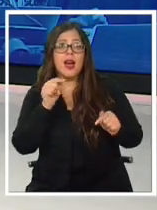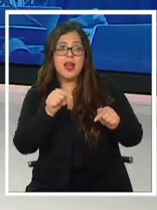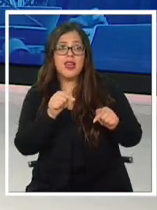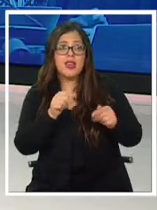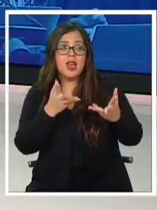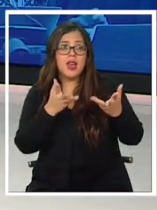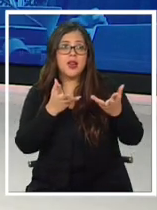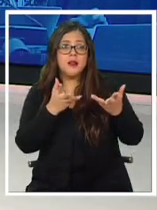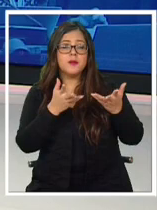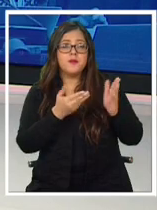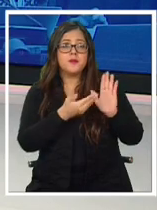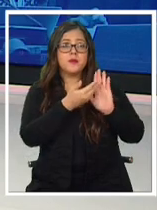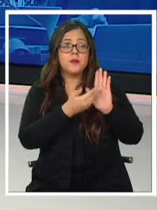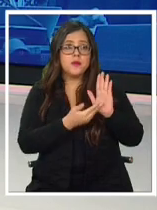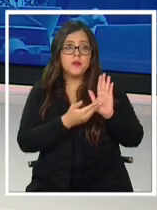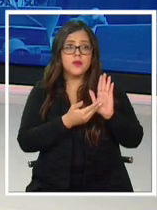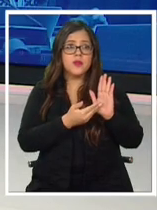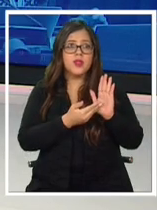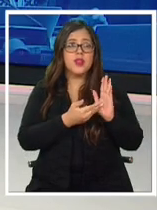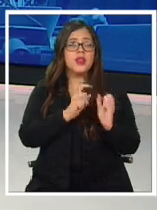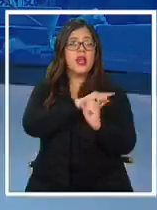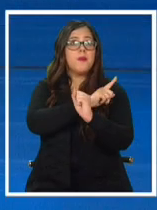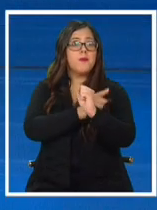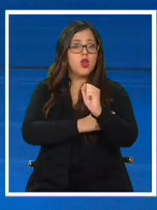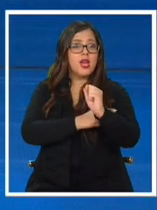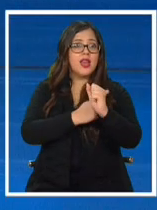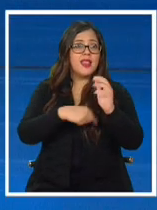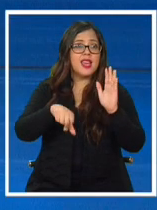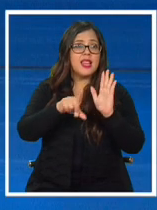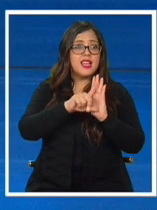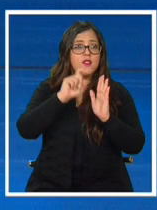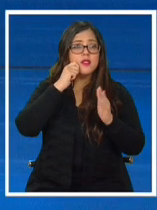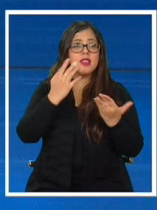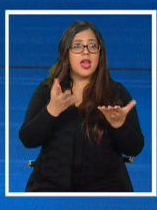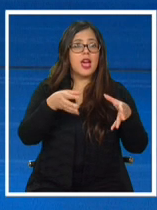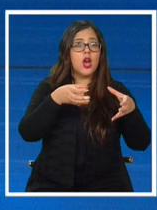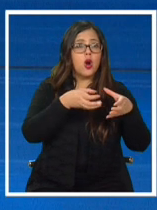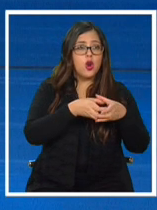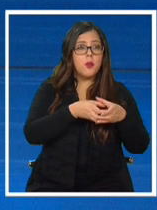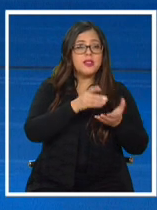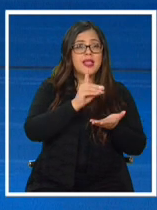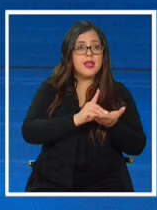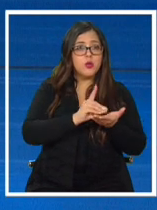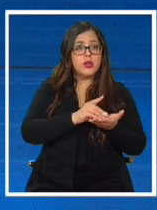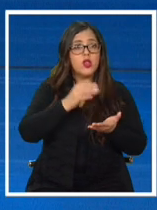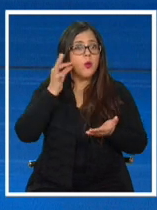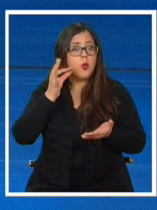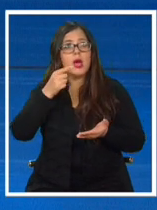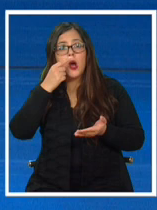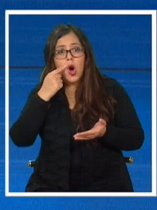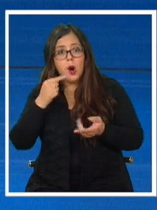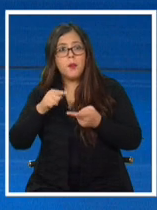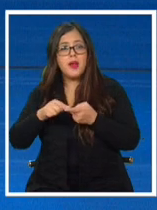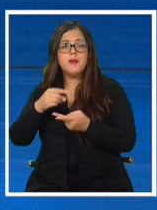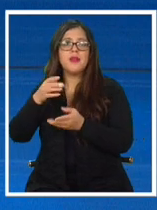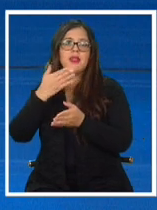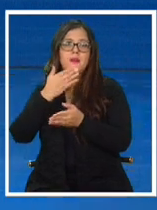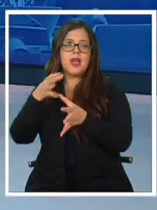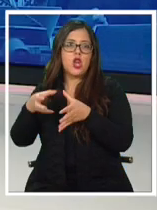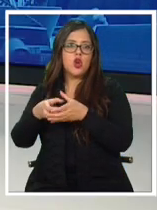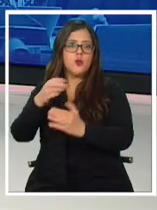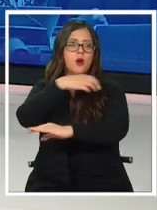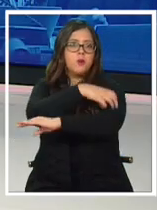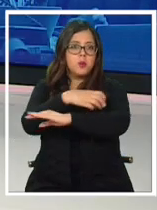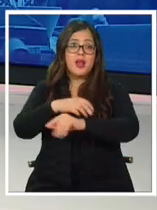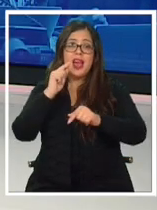Comisión de Sistema Político del Poder Legislativo, dice, se compone de Congreso de Diputadas y Diputados y de la Cámara de las Regiones. Aquí vemos